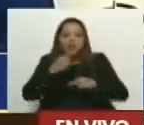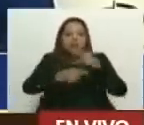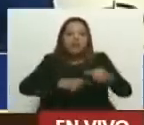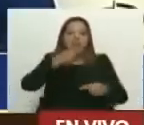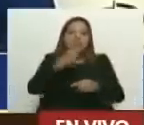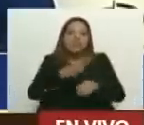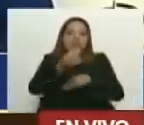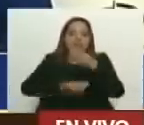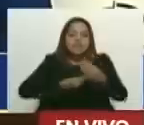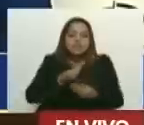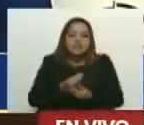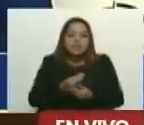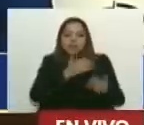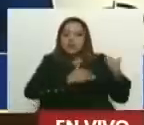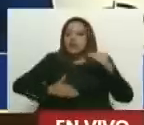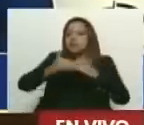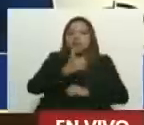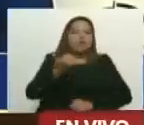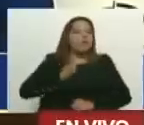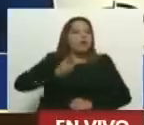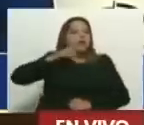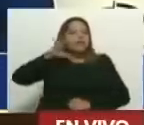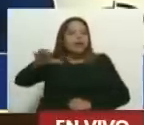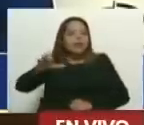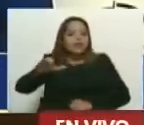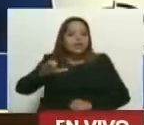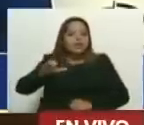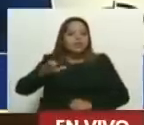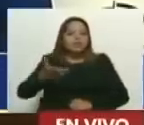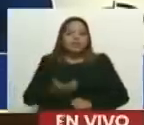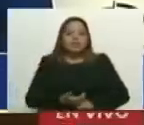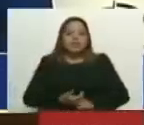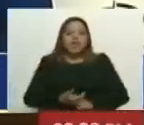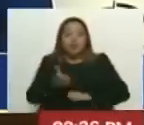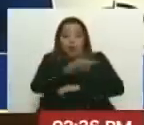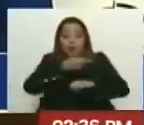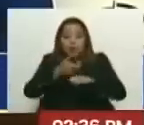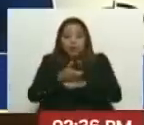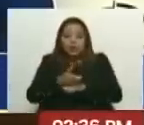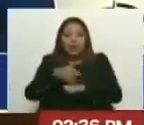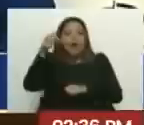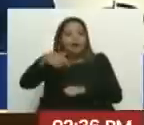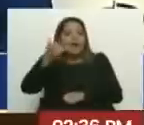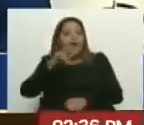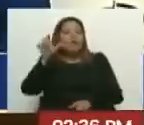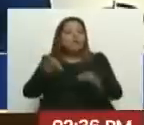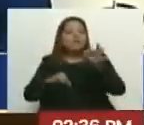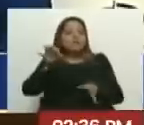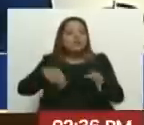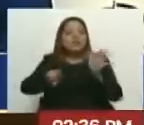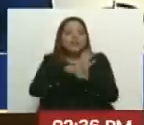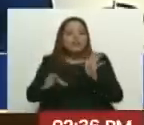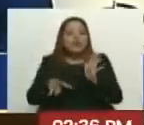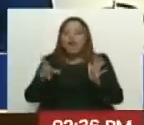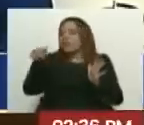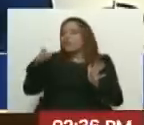haber, por encima de cualquier país del hemisferio occidental, el Estado de Justicia y de Derecho. Aquí no hay